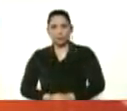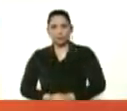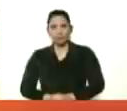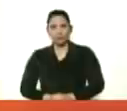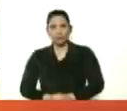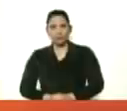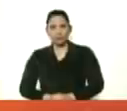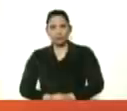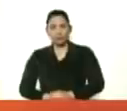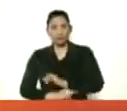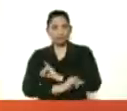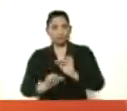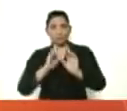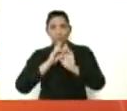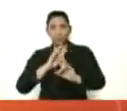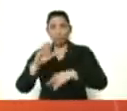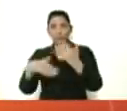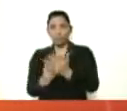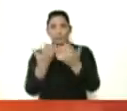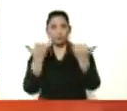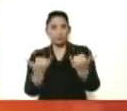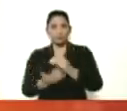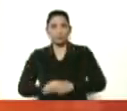La han respondido a esta hora